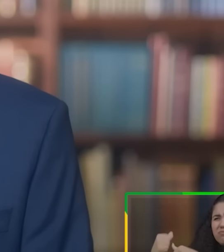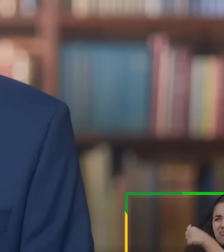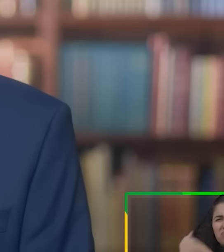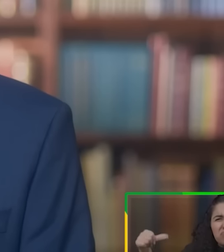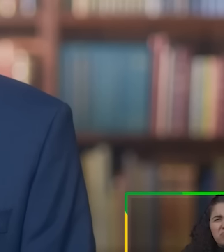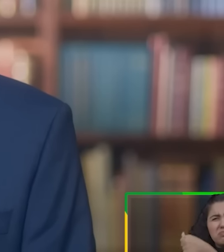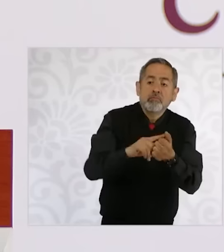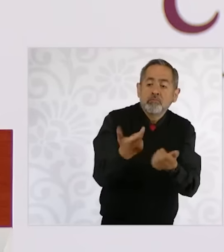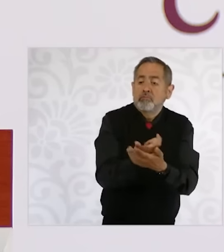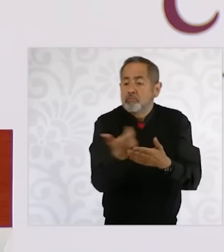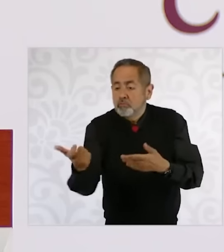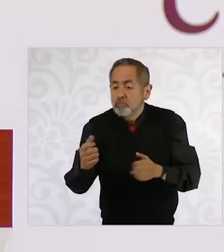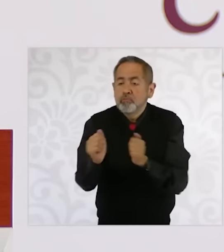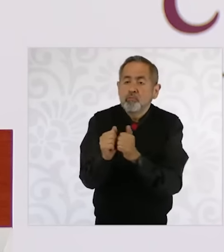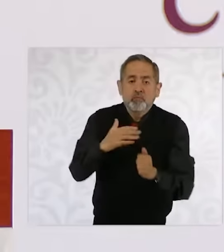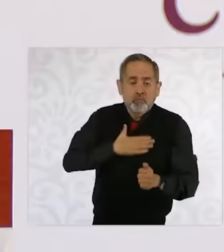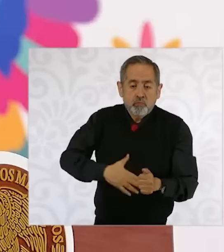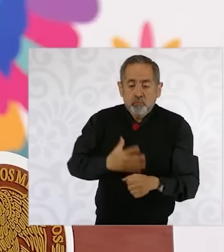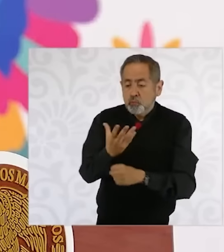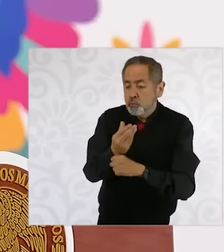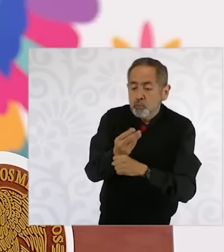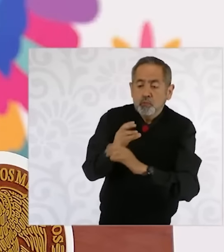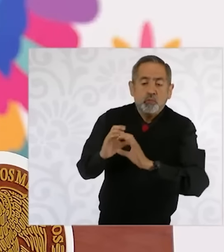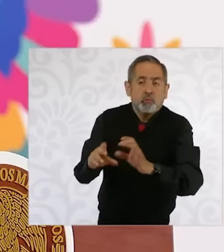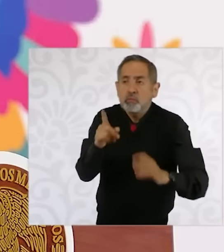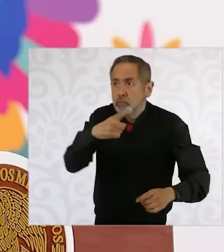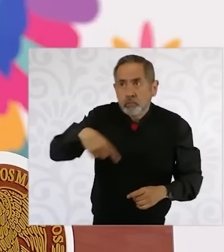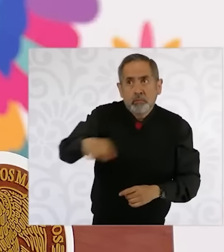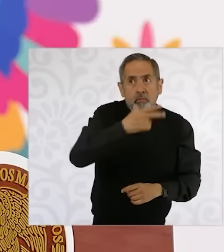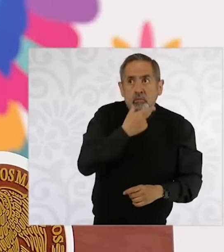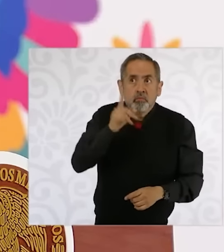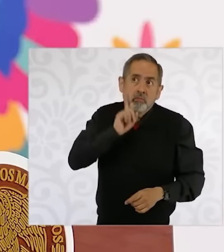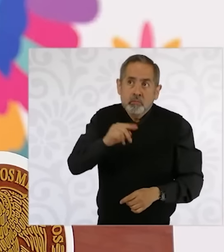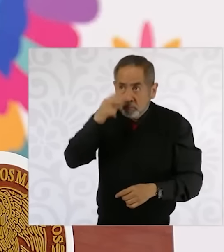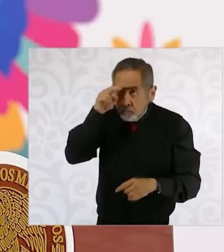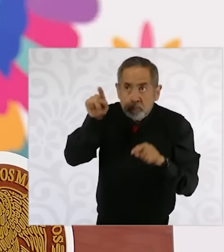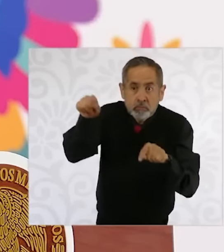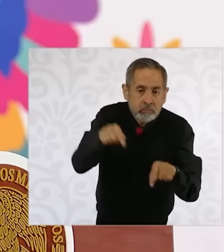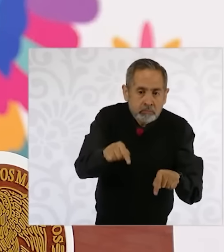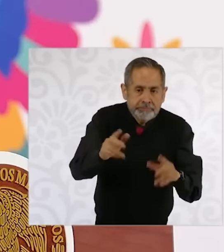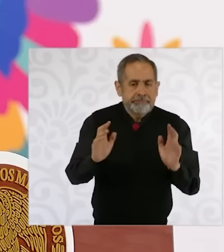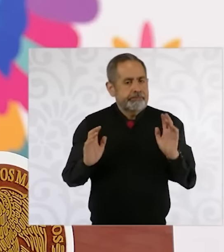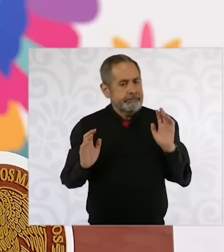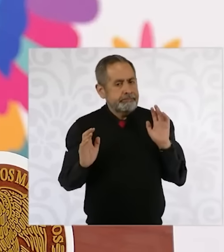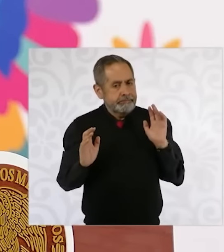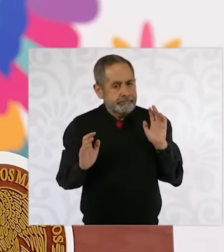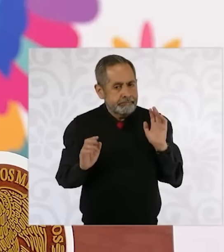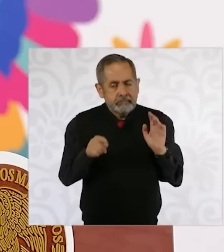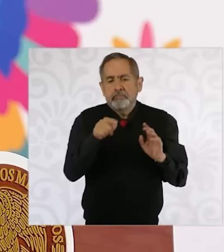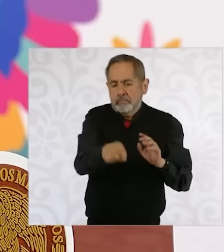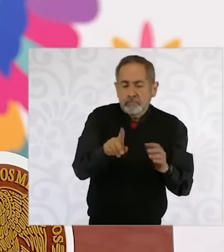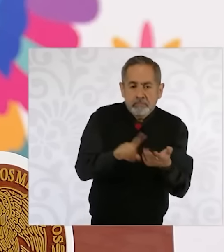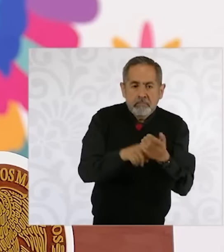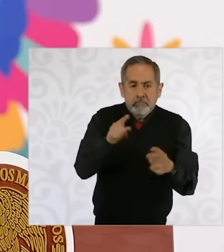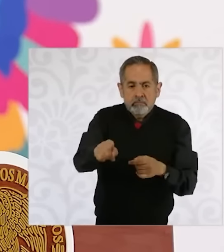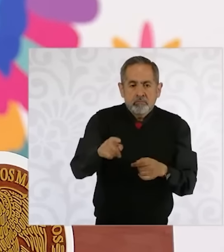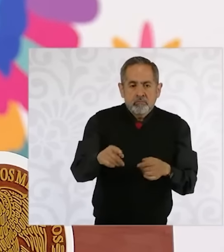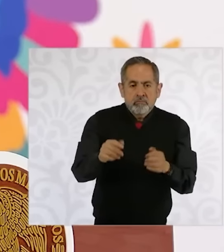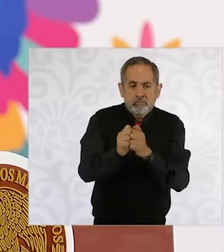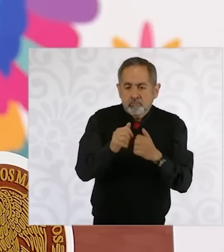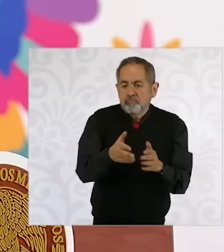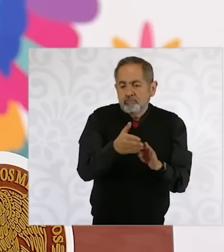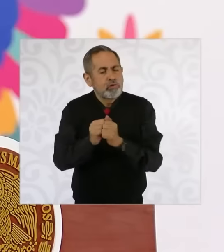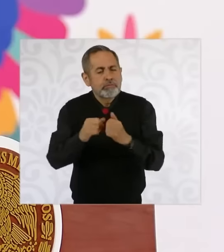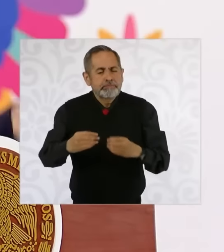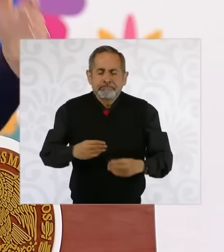Lula da Silva. Sheinbaum, la única mujer confirmada hasta ahora, llega con una agenda que prioriza la justicia social y los